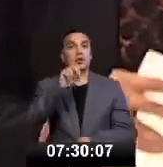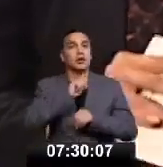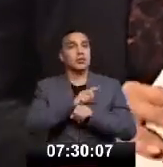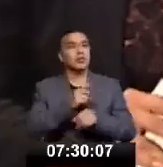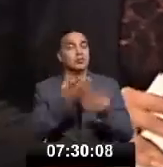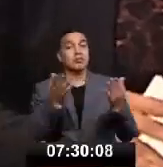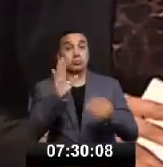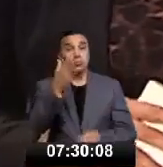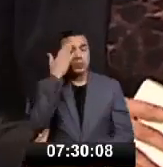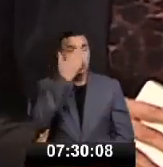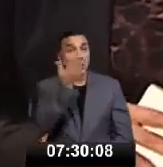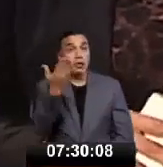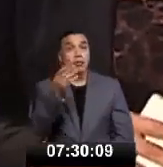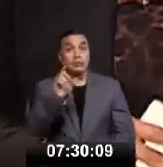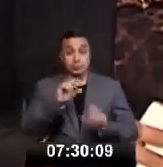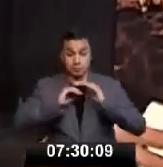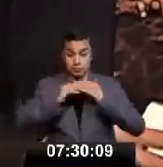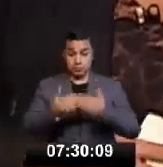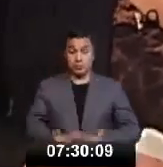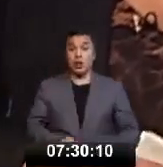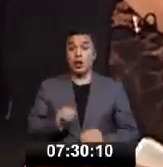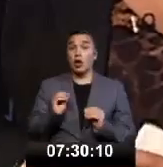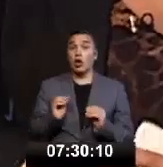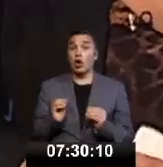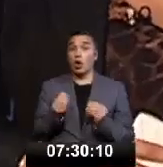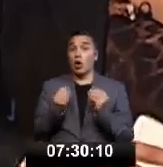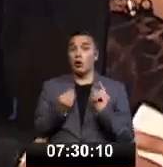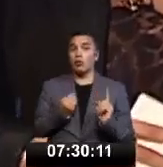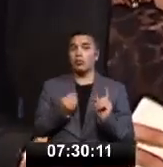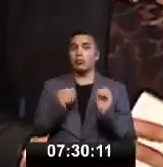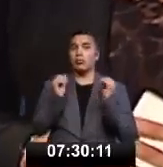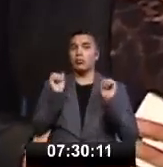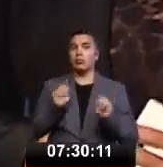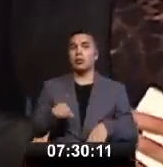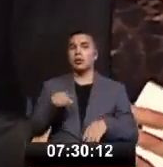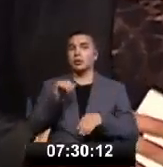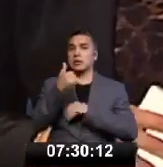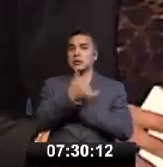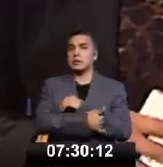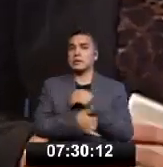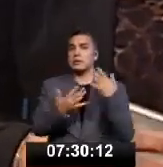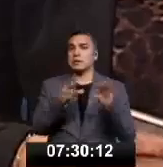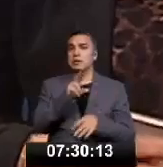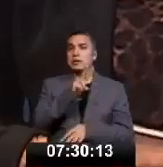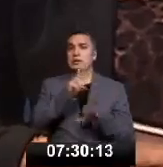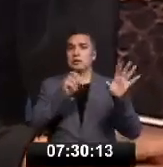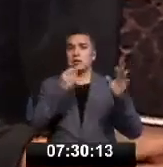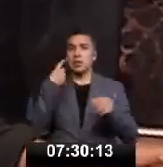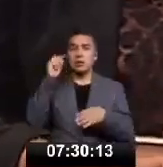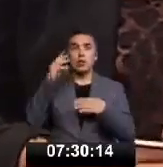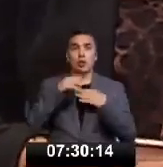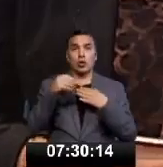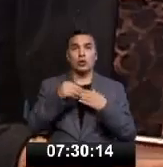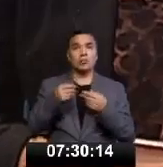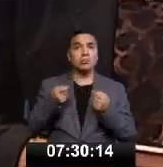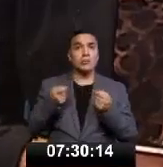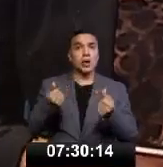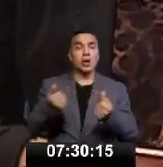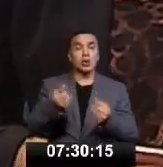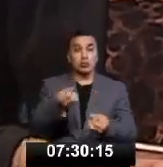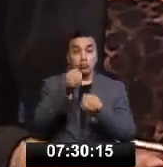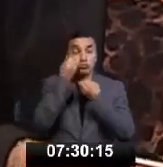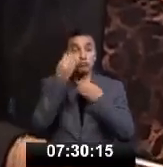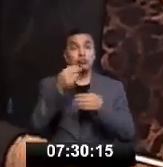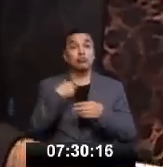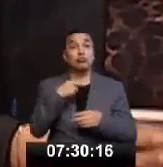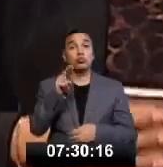7:30 a.m. ¿Sabía usted que los embarazos en adolescentes le cuestan al país 270 millones de dólares, según un informe